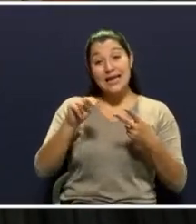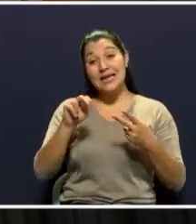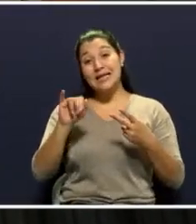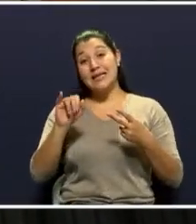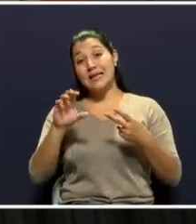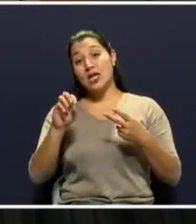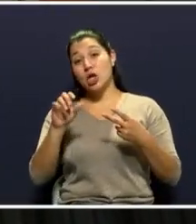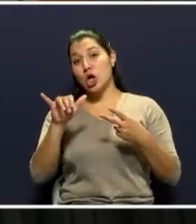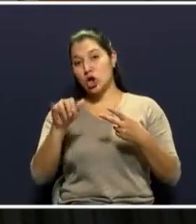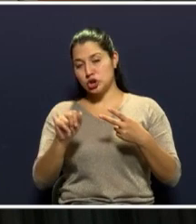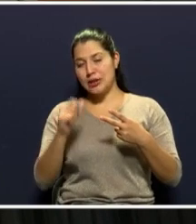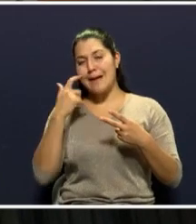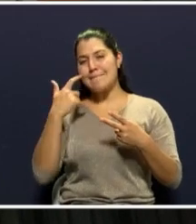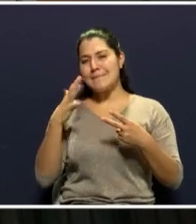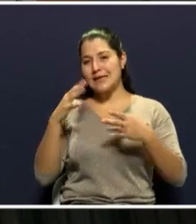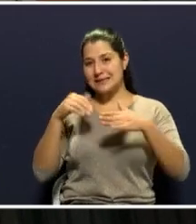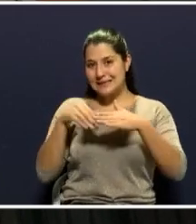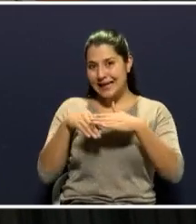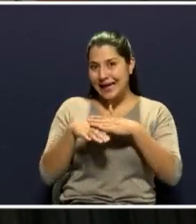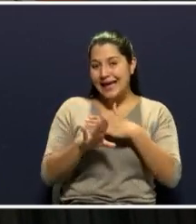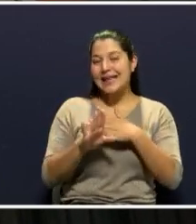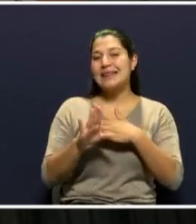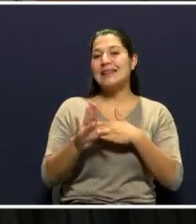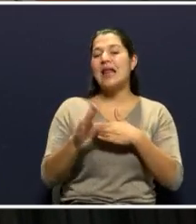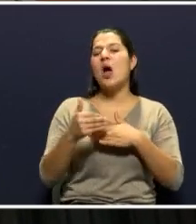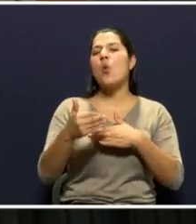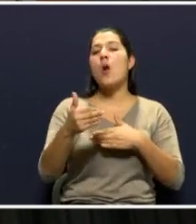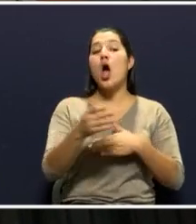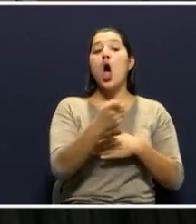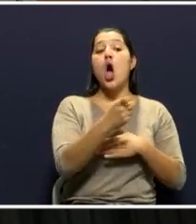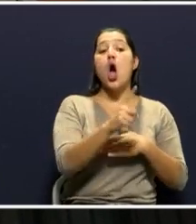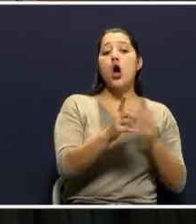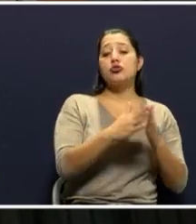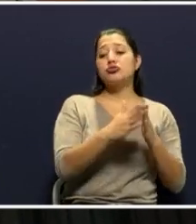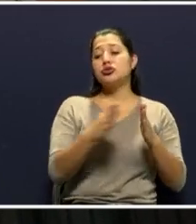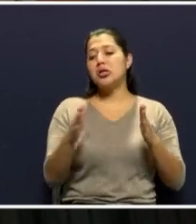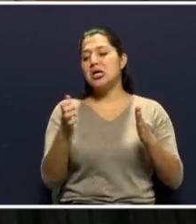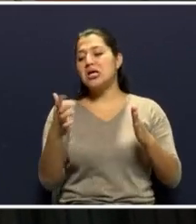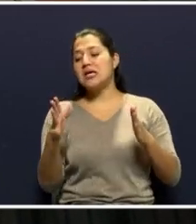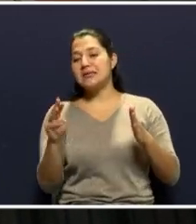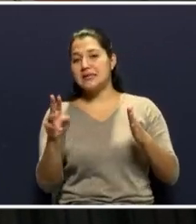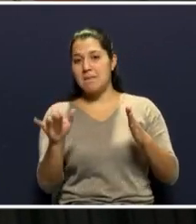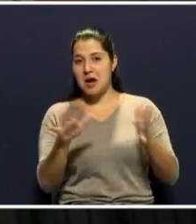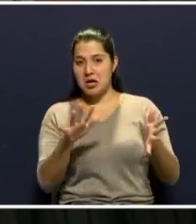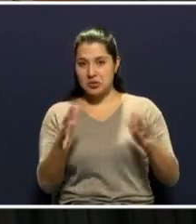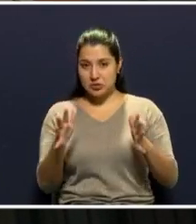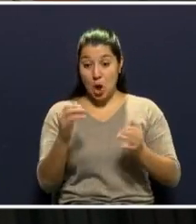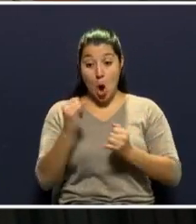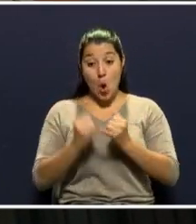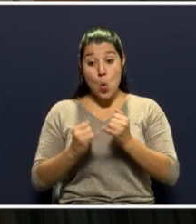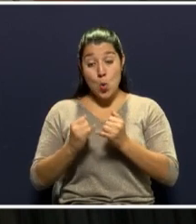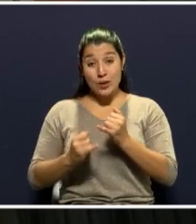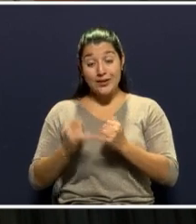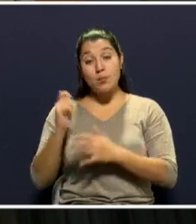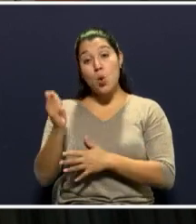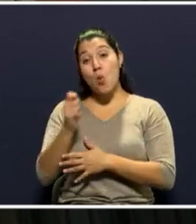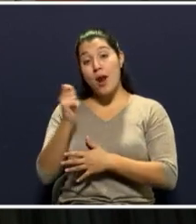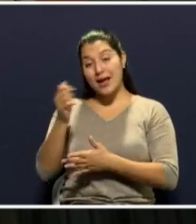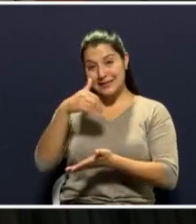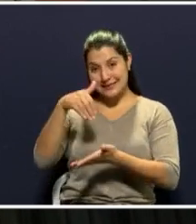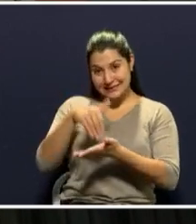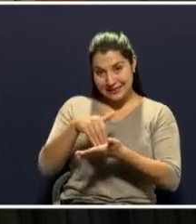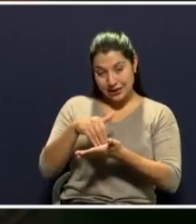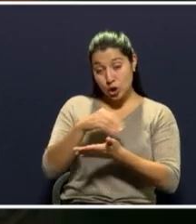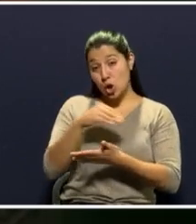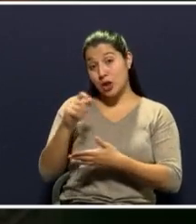se estima que ingresarán a esta época entre el 11 y el 15 de mayo. Y por último lo hará Guanacaste, Centro y Norte,